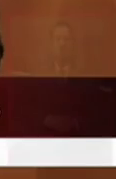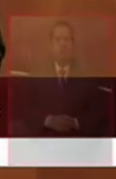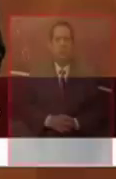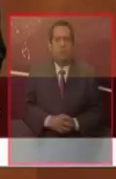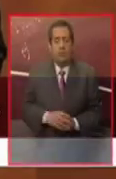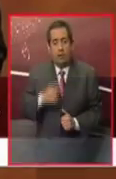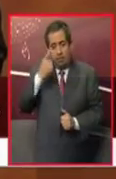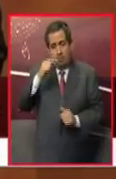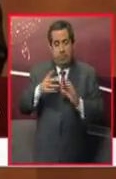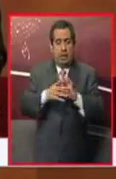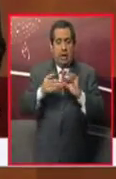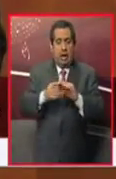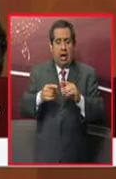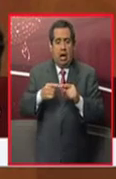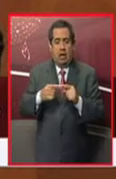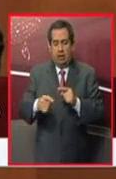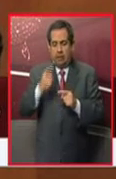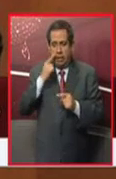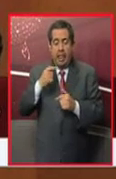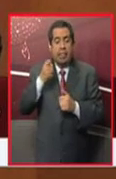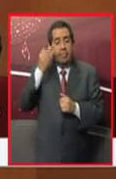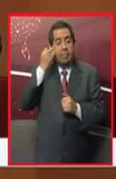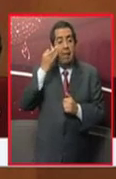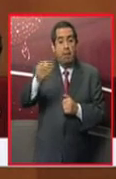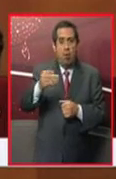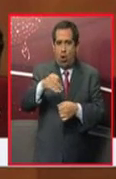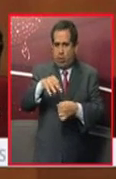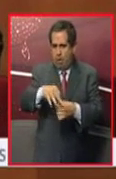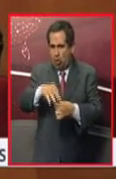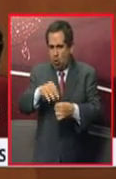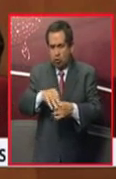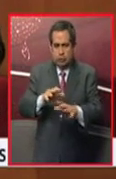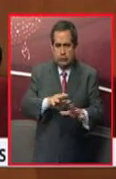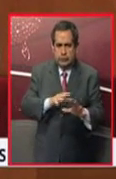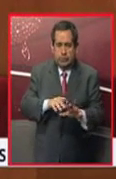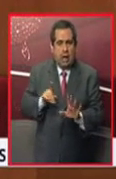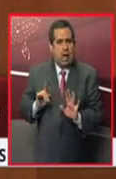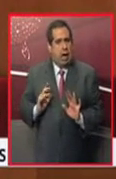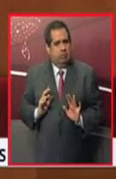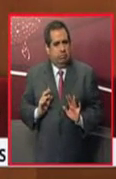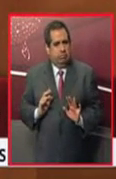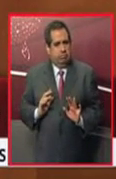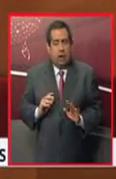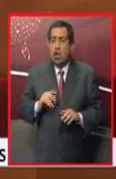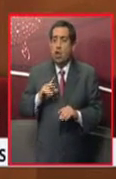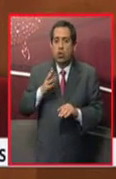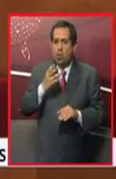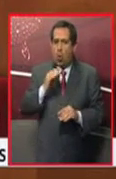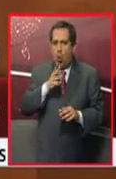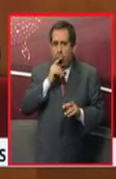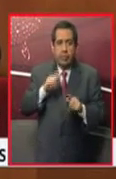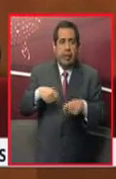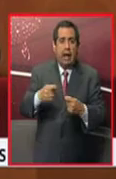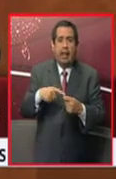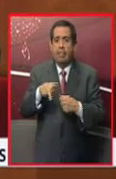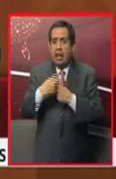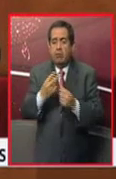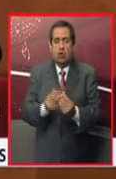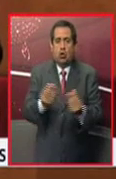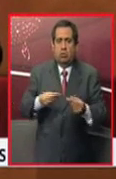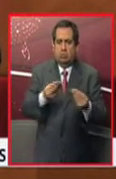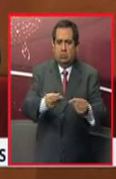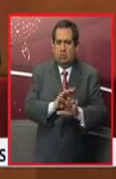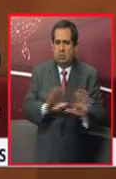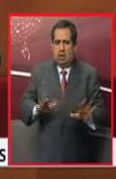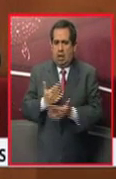Para que durante la época electoral se suspenda la entrega de televisiones digitales de codificadores o